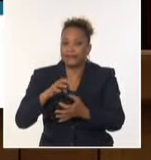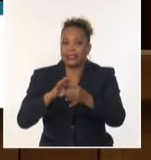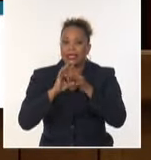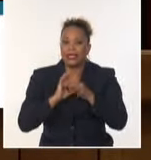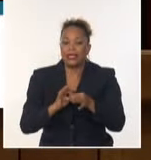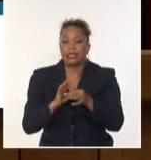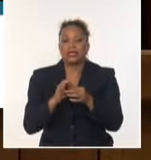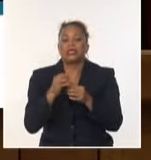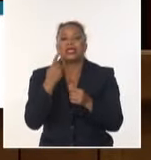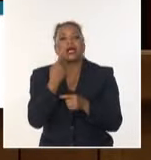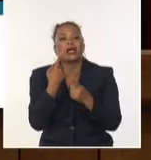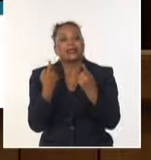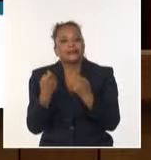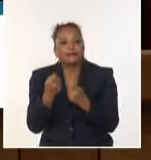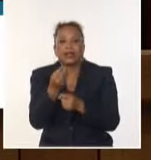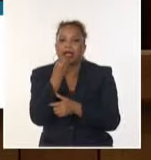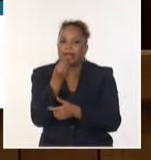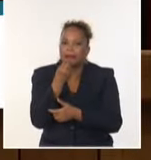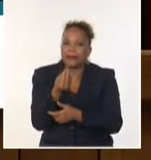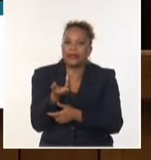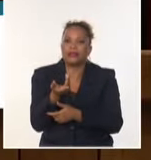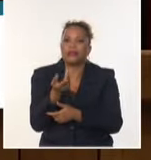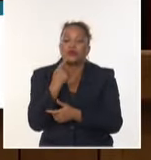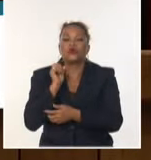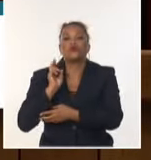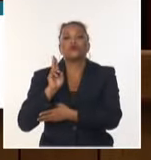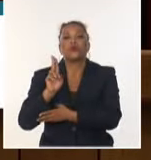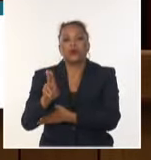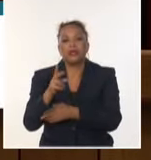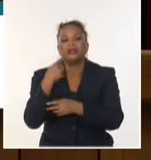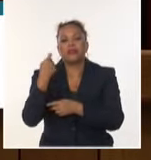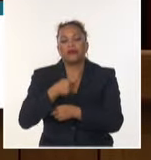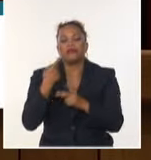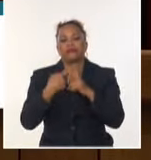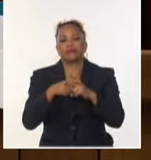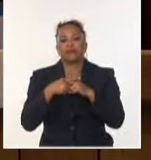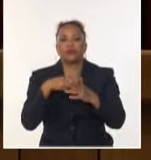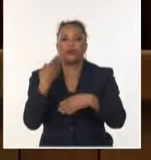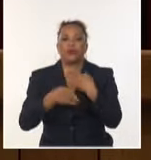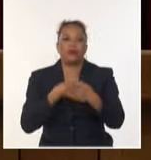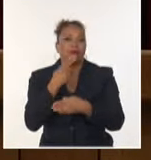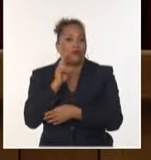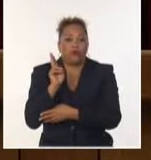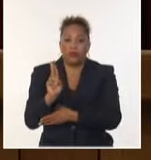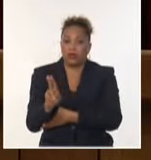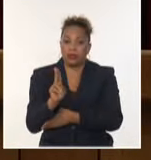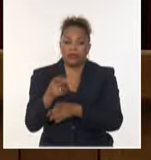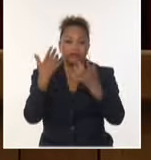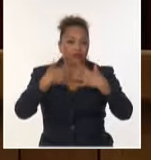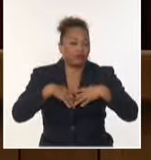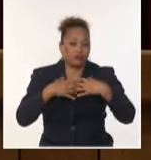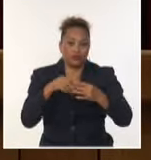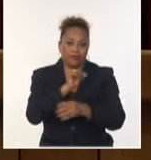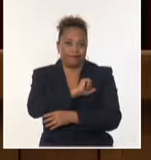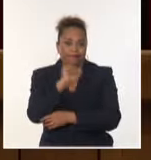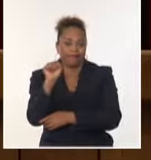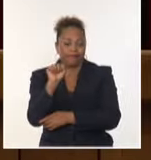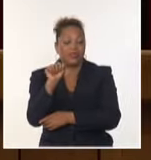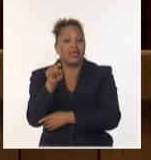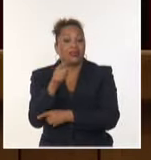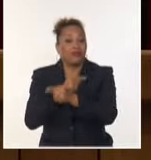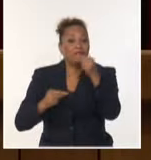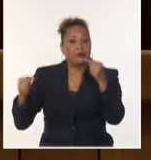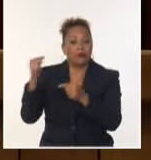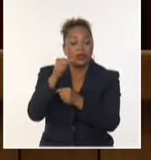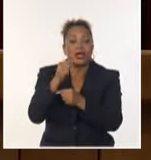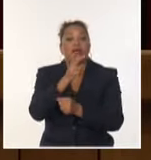escasez de alimentos y la urgencia de resolver nuestra deficiencia lo antes posible para producirlo. Los cuadros del organismo